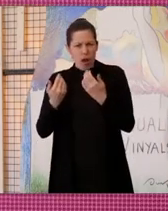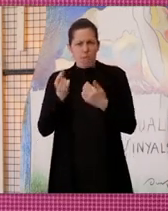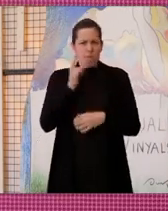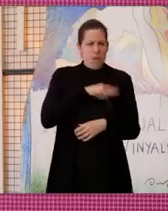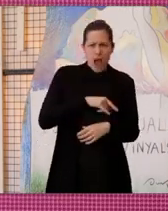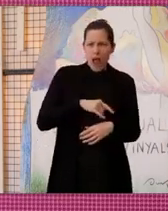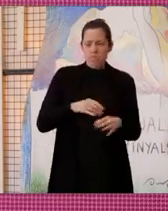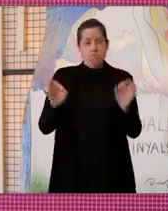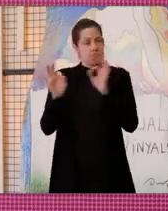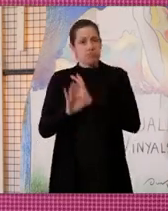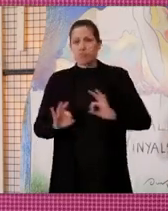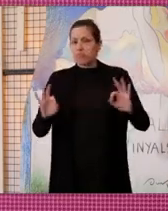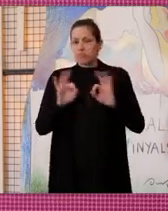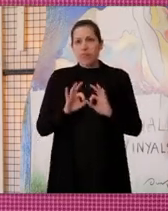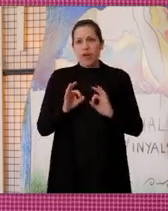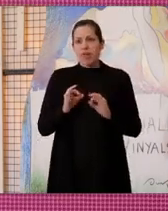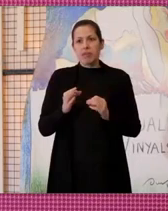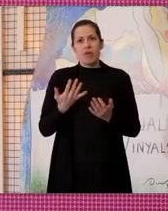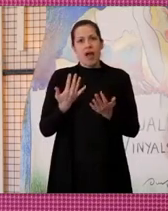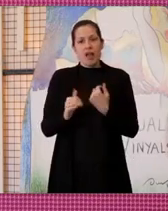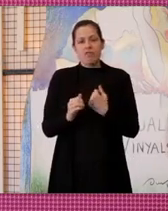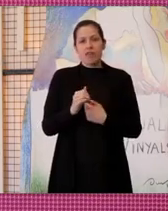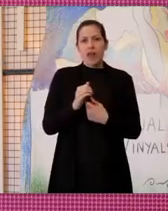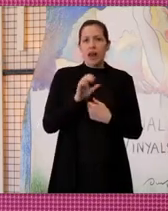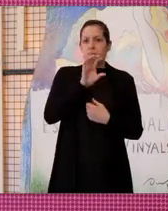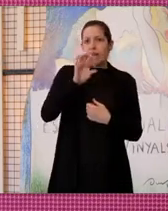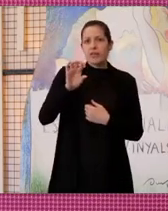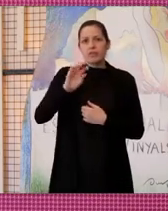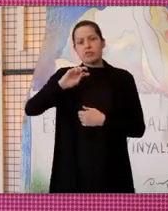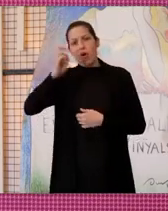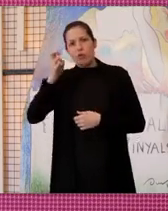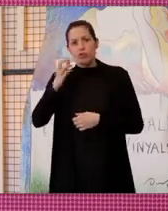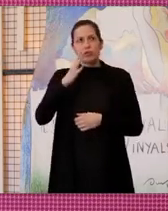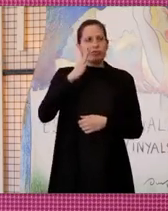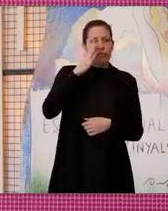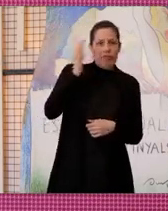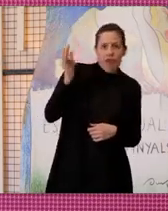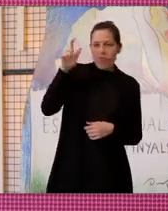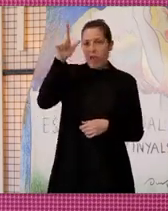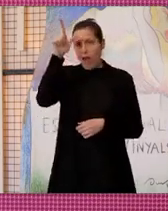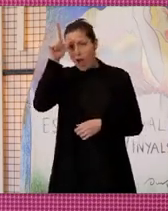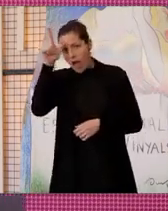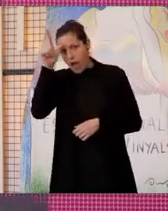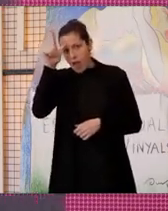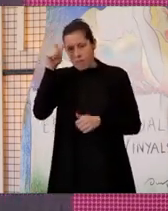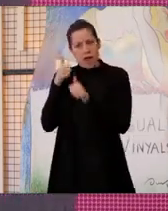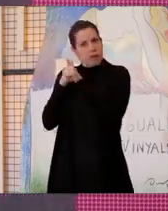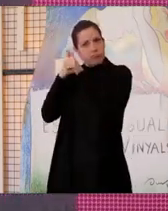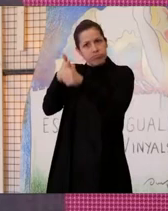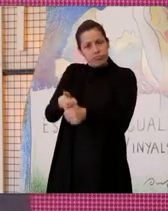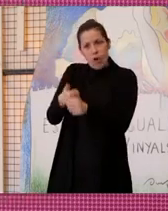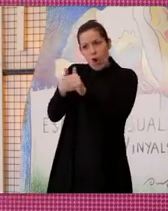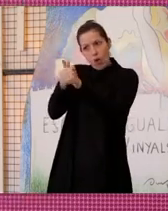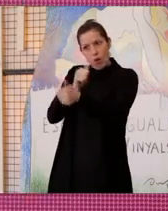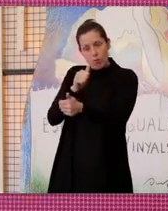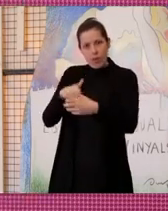han seguido Francia 10 años más tarde Alemania pero en las cuotas son muy discutidas porque